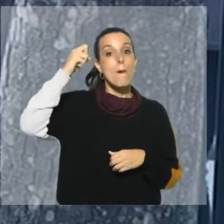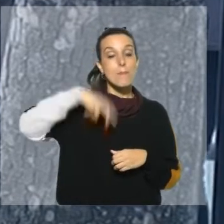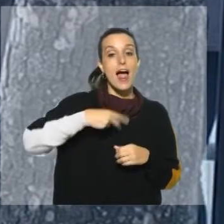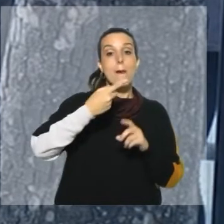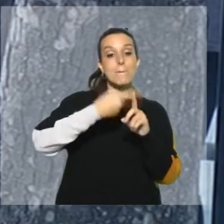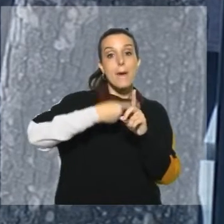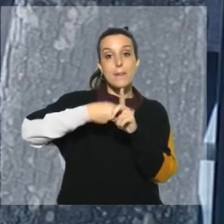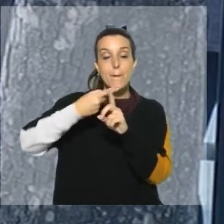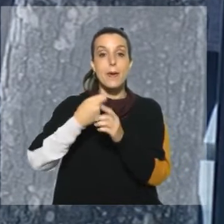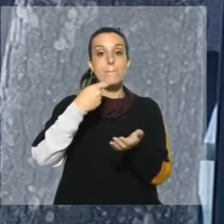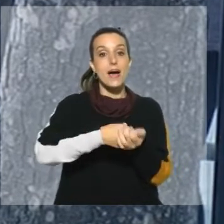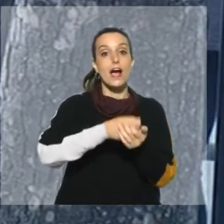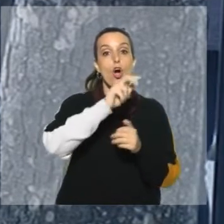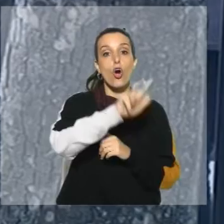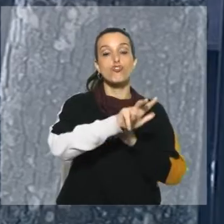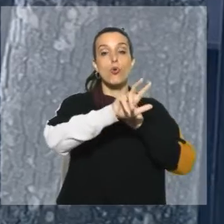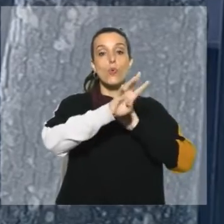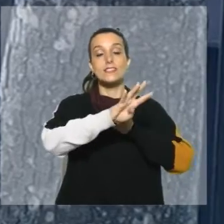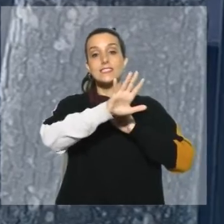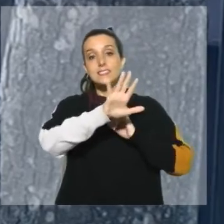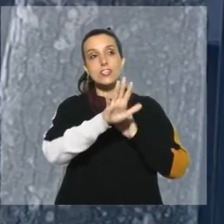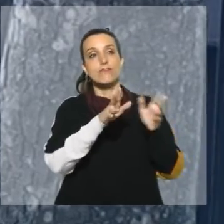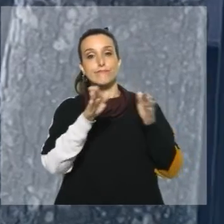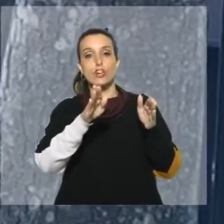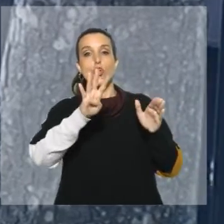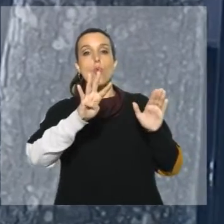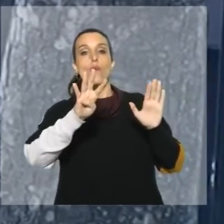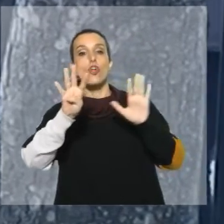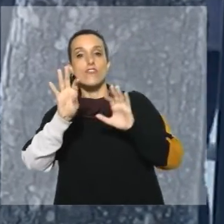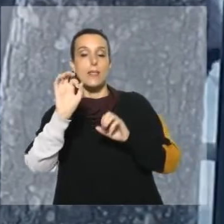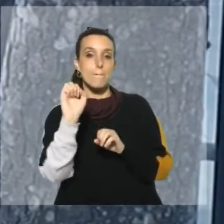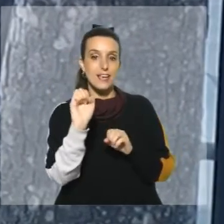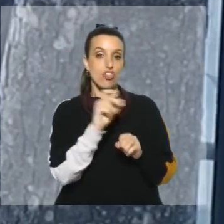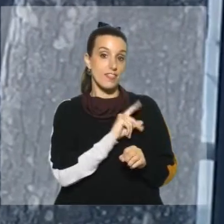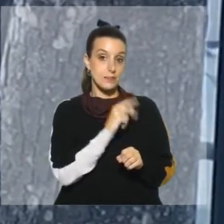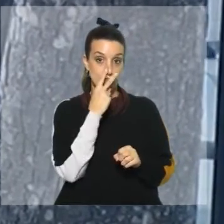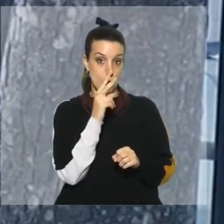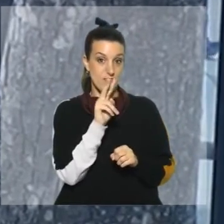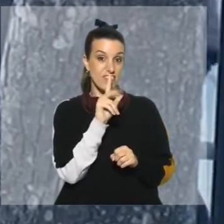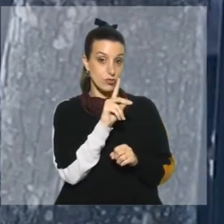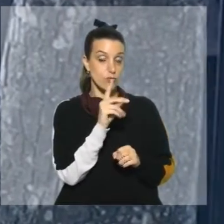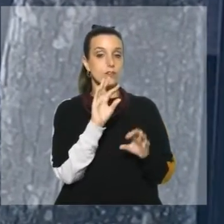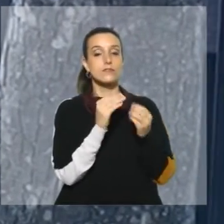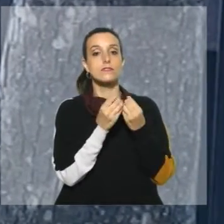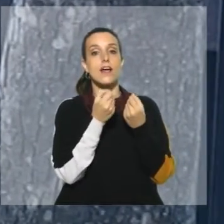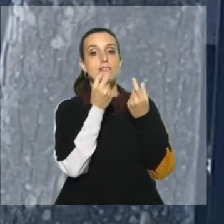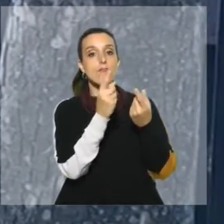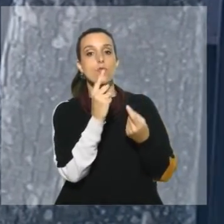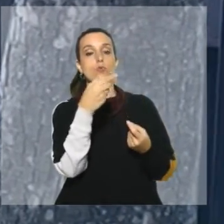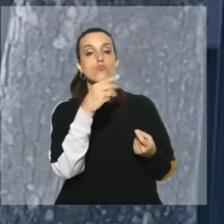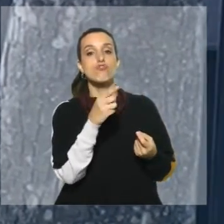mensual entre 800 45 y 990 pesos a diciembre de 2020 uno se ofrecía un rendimiento